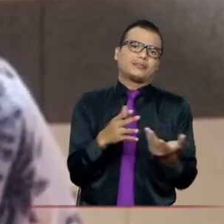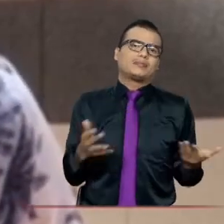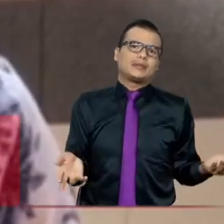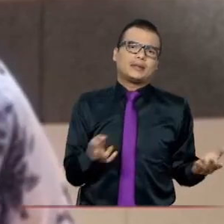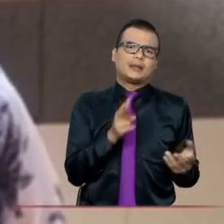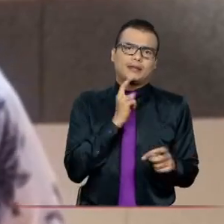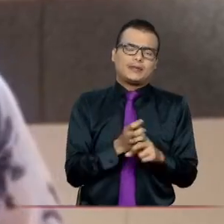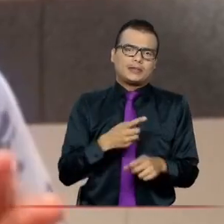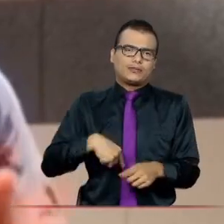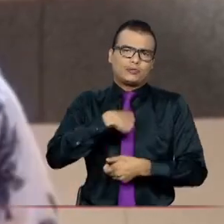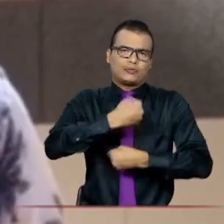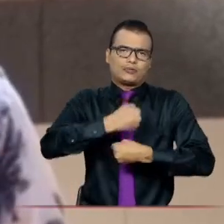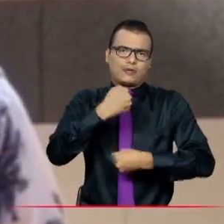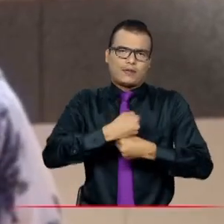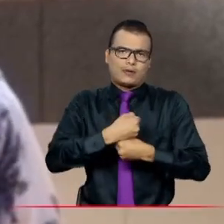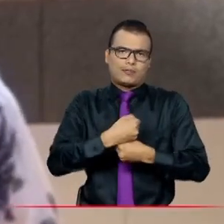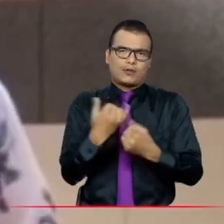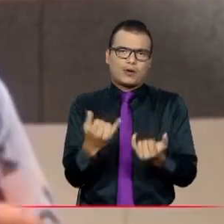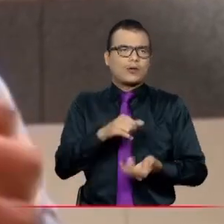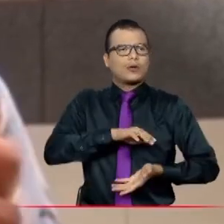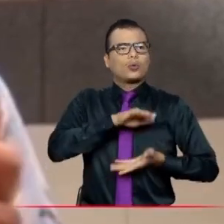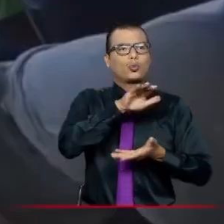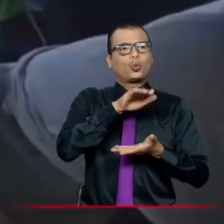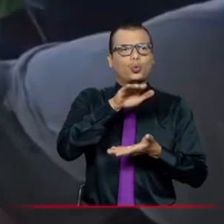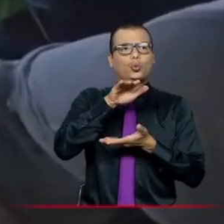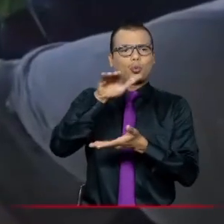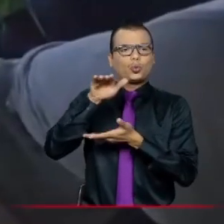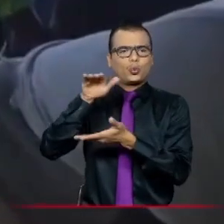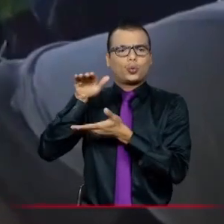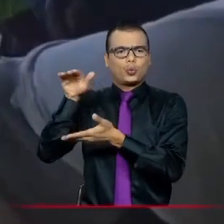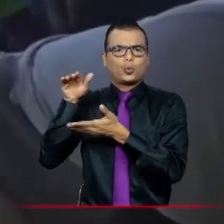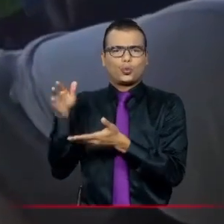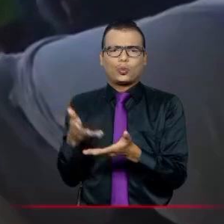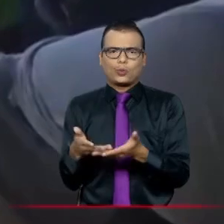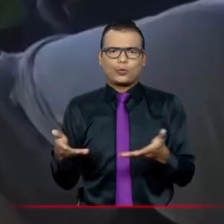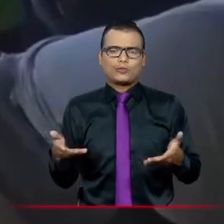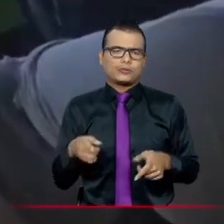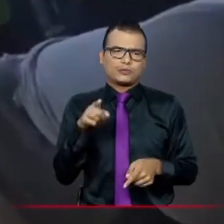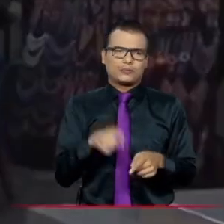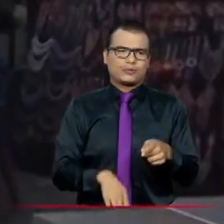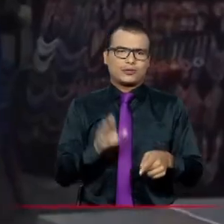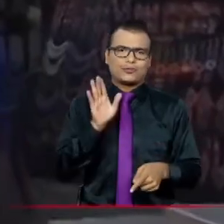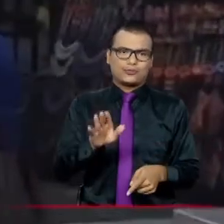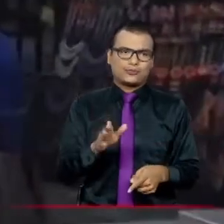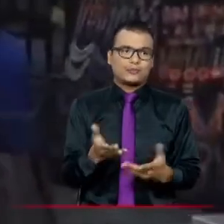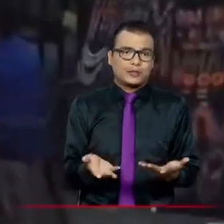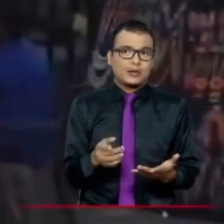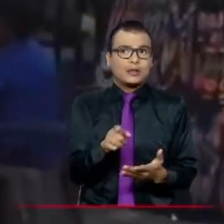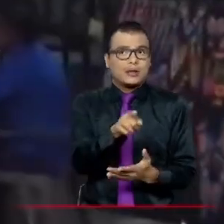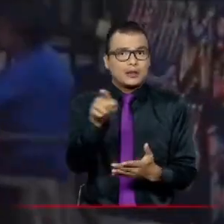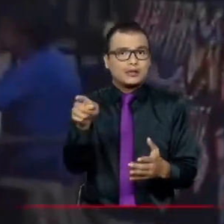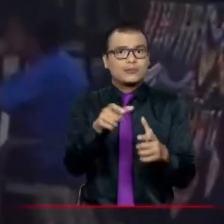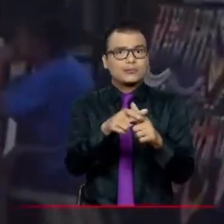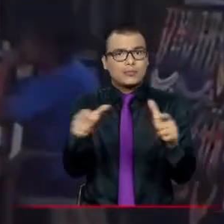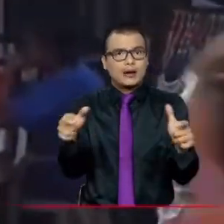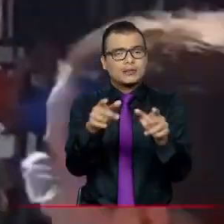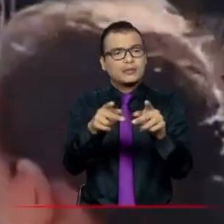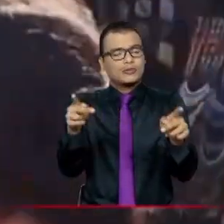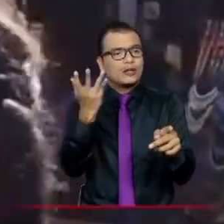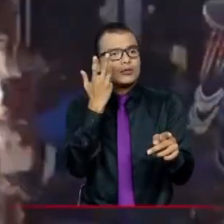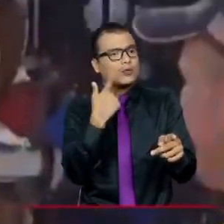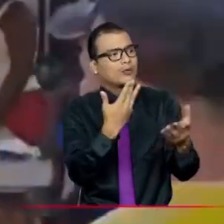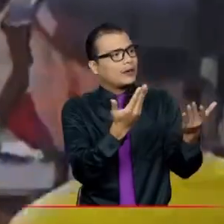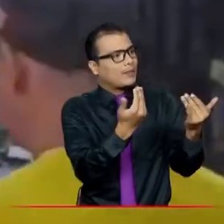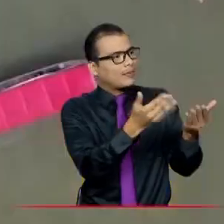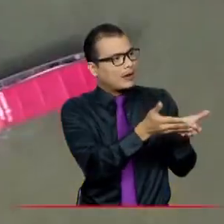generar dificultad en los municipios y en las veredas que dependen de la carga que le llega casi todos los días en lancha o en barco. El tema de la carga se